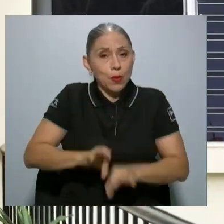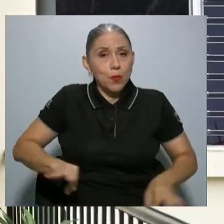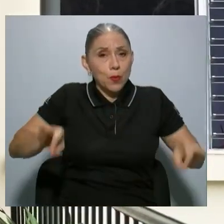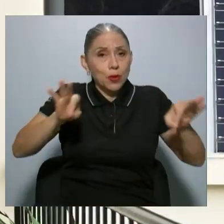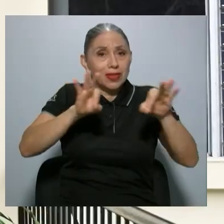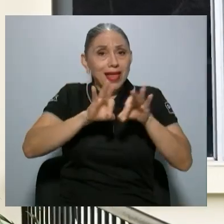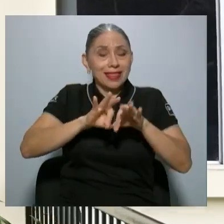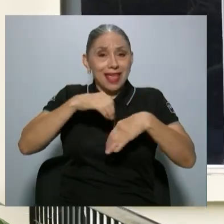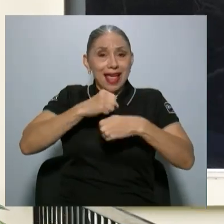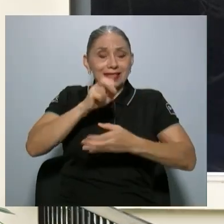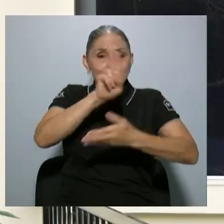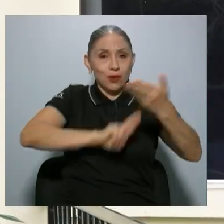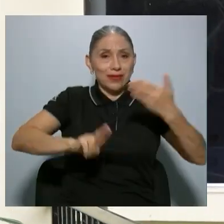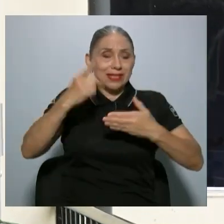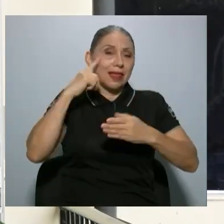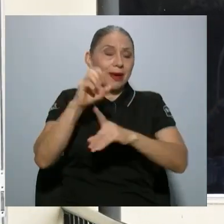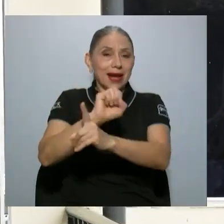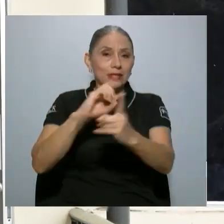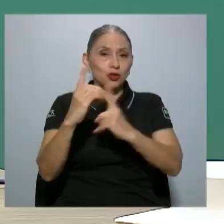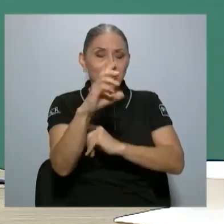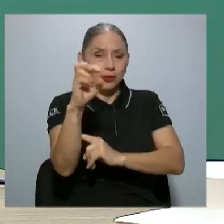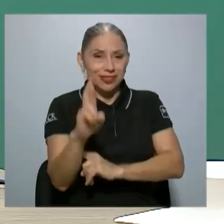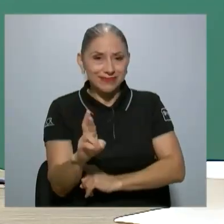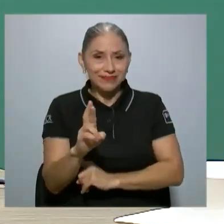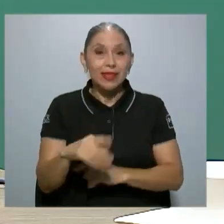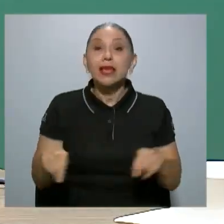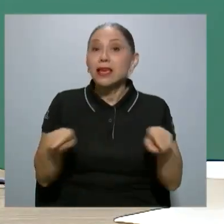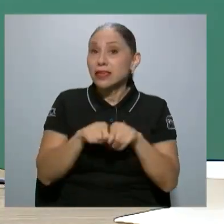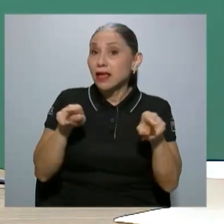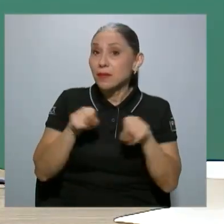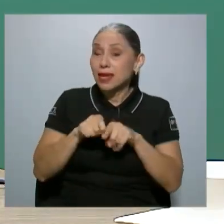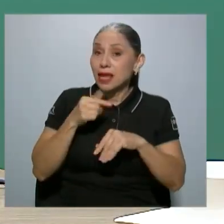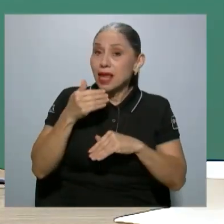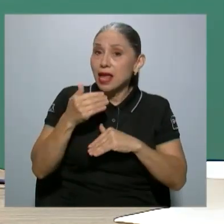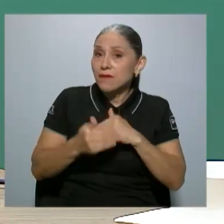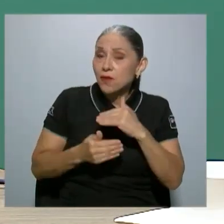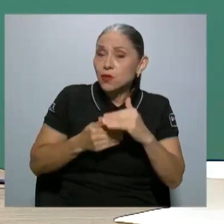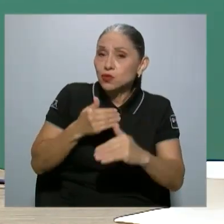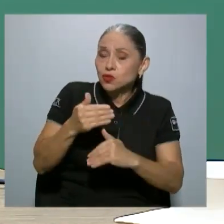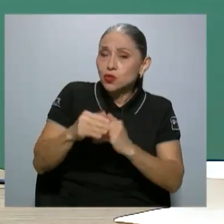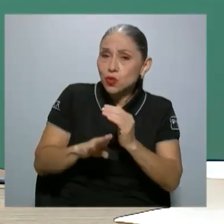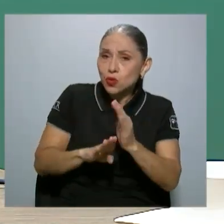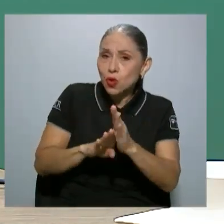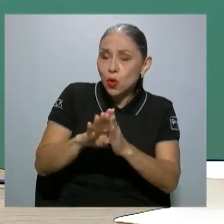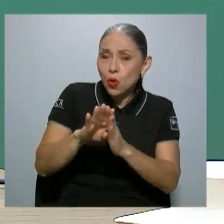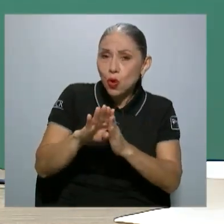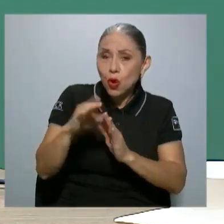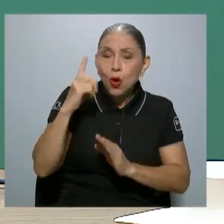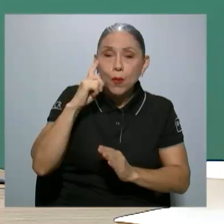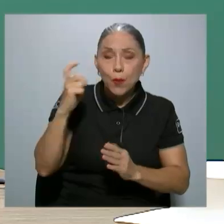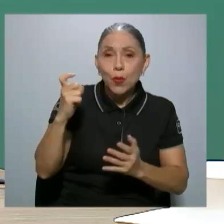sociedad costarricense. Y evolucionó también, ¿verdad? Porque para empezar